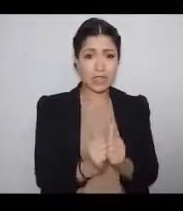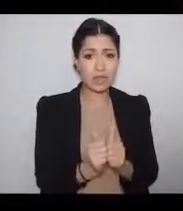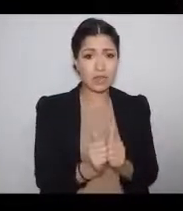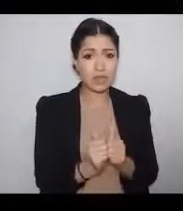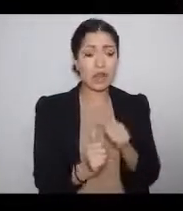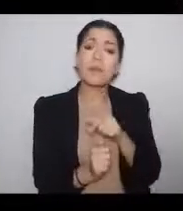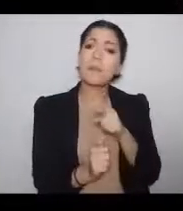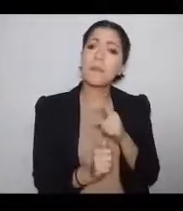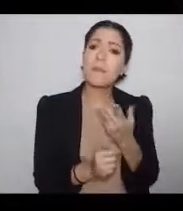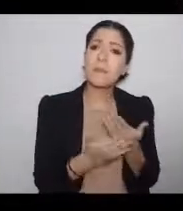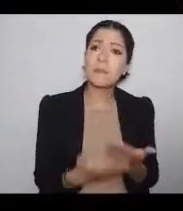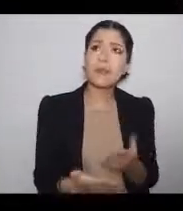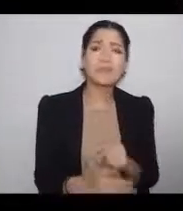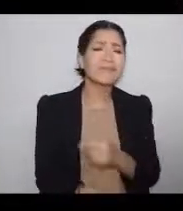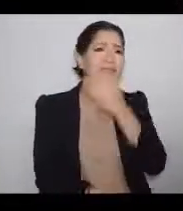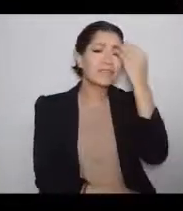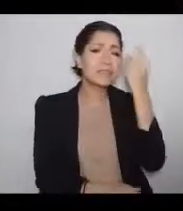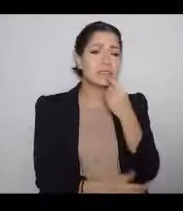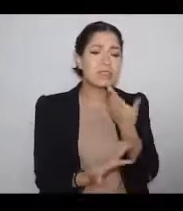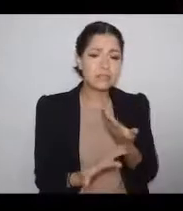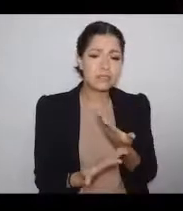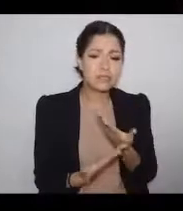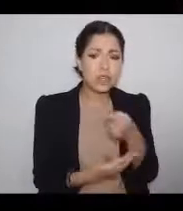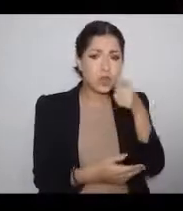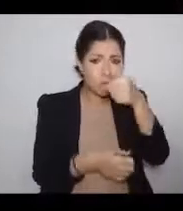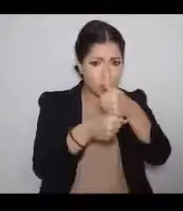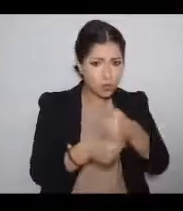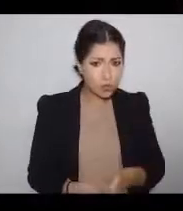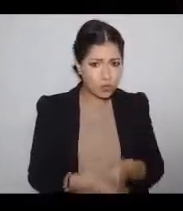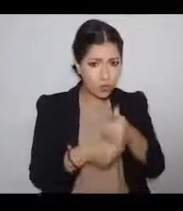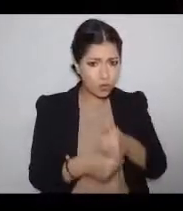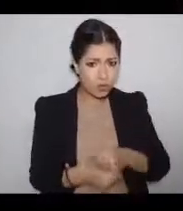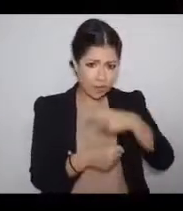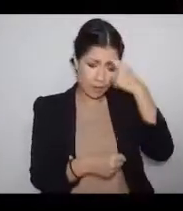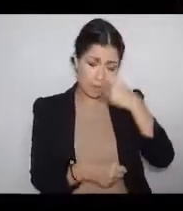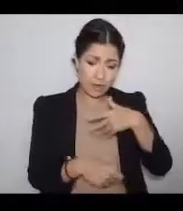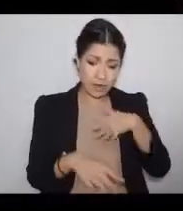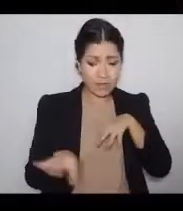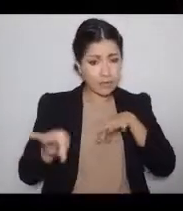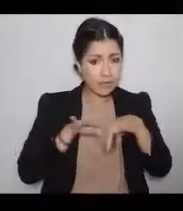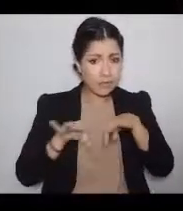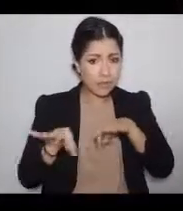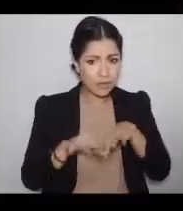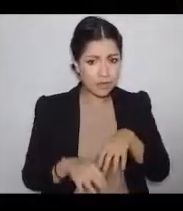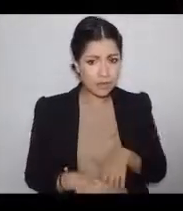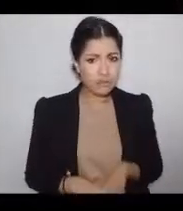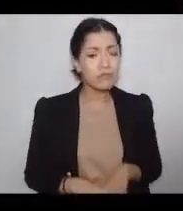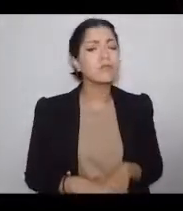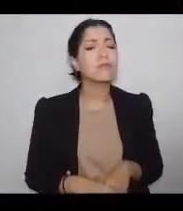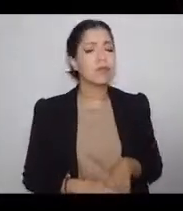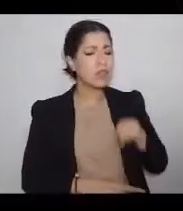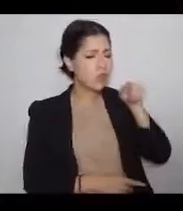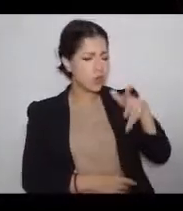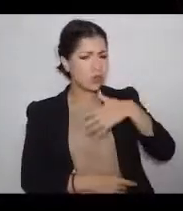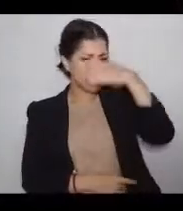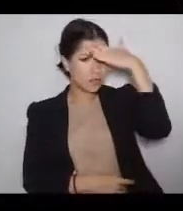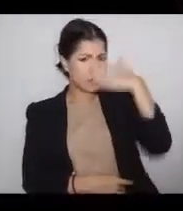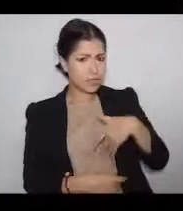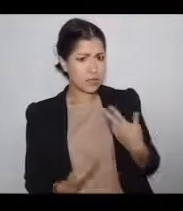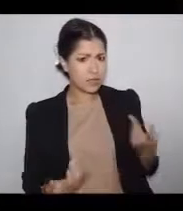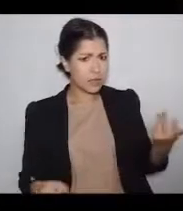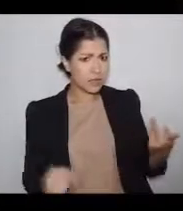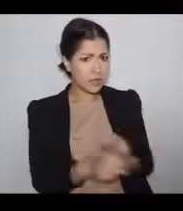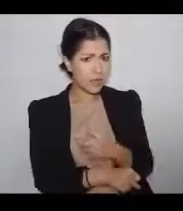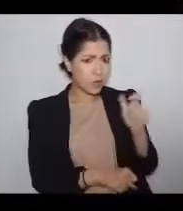¿Qué idiocracia? No sé cómo se digan aquí. Sufres para que podamos trabajar. También sabes lo que significa que un invitado me